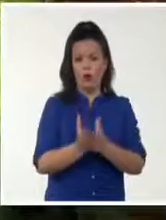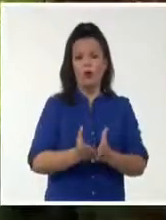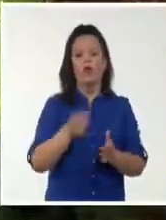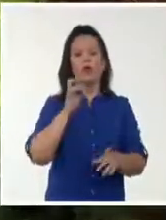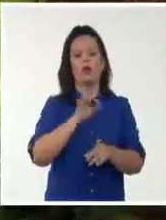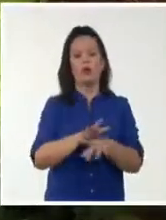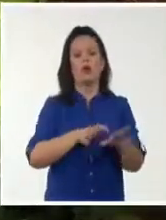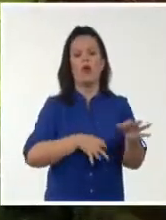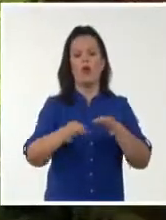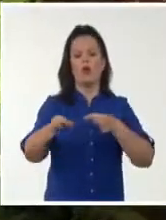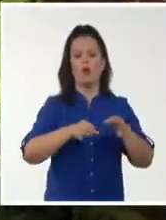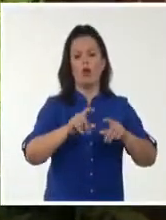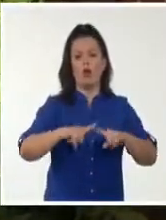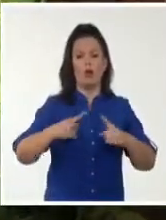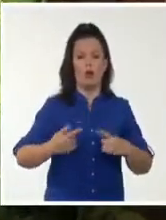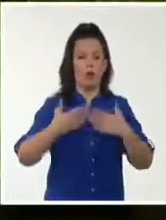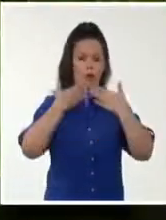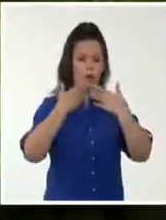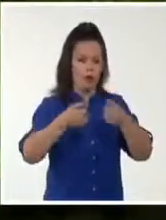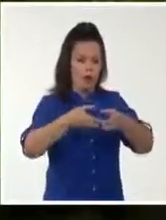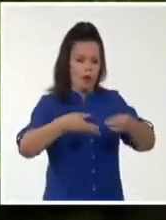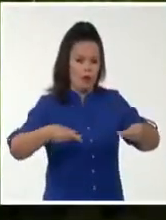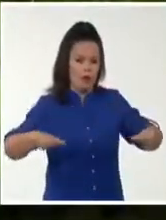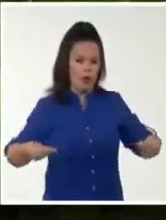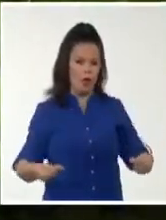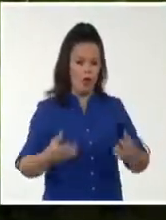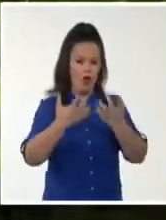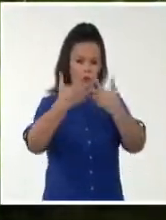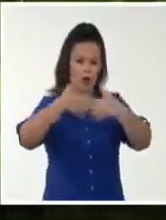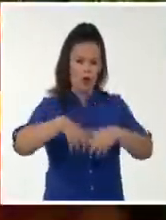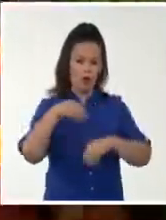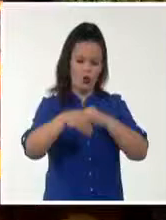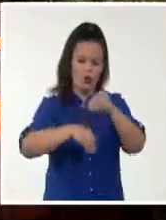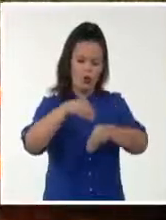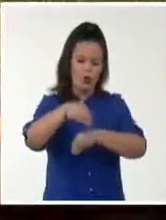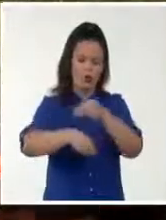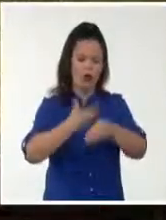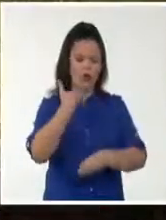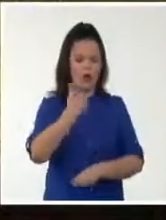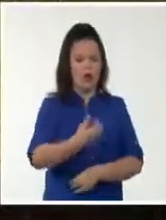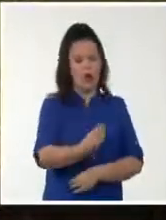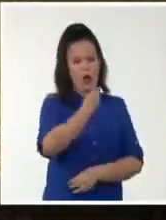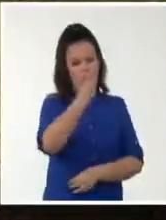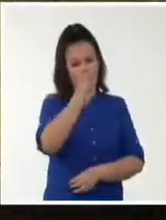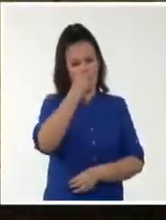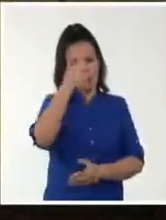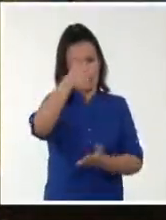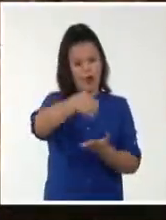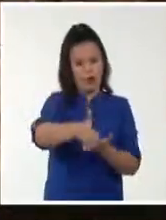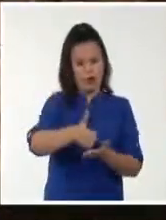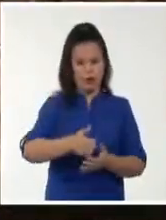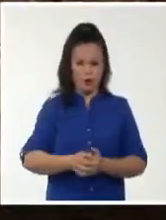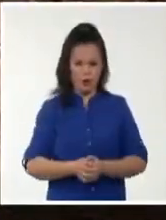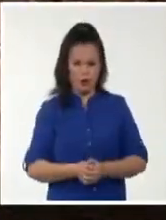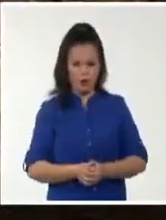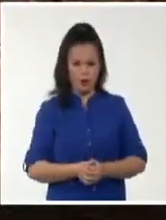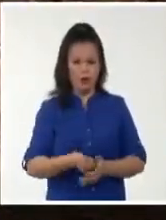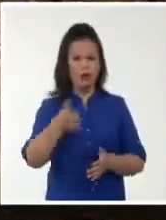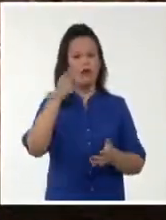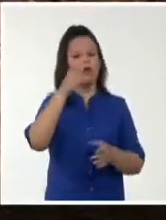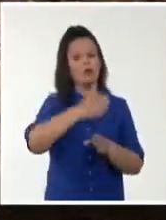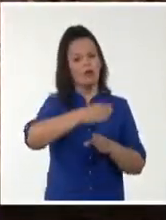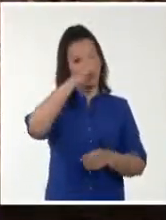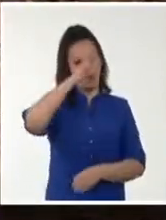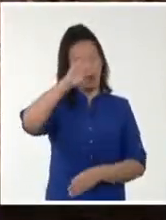planes de crecimiento y expansión de un polo productivo que deciden la seguridad alimentaria de la ciudad héroe la provincia santiago de cuba-